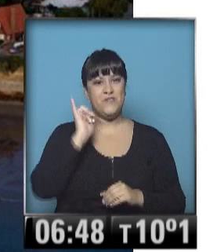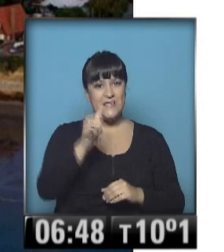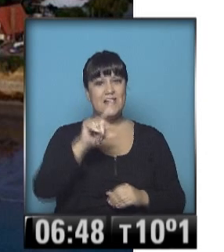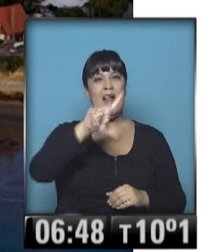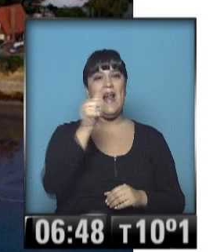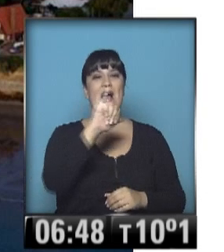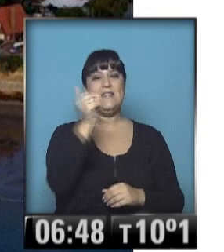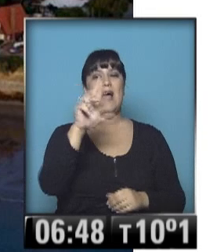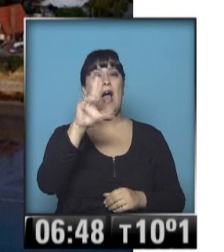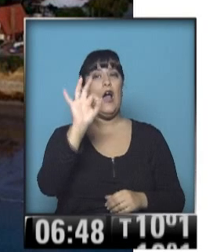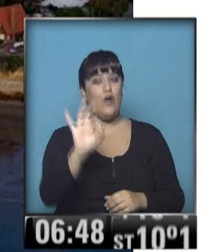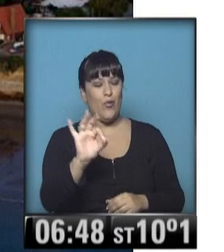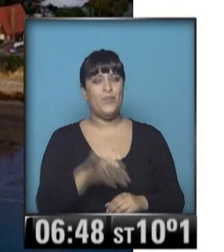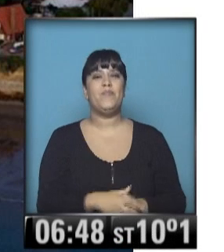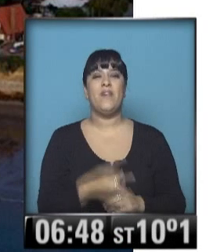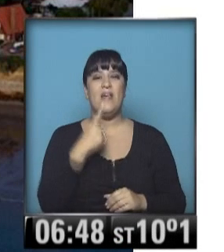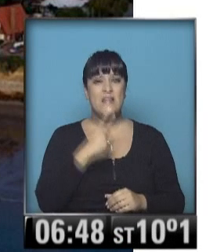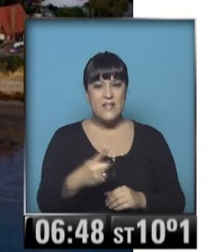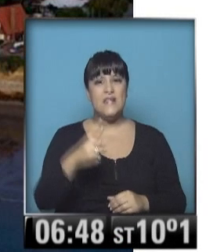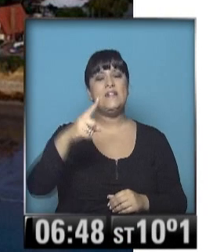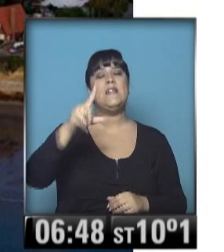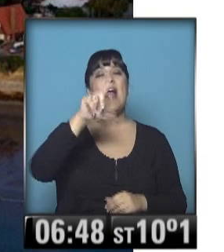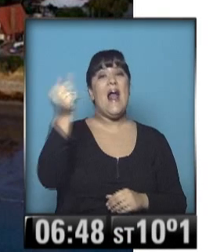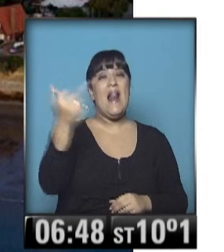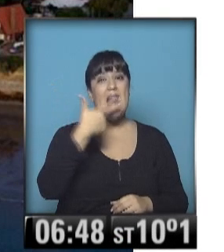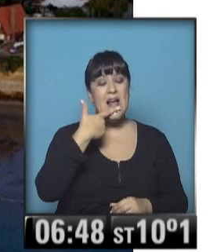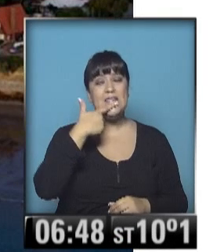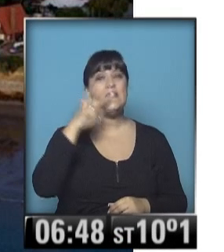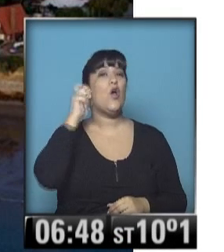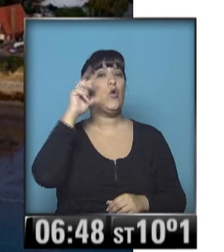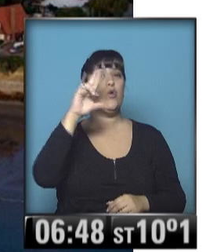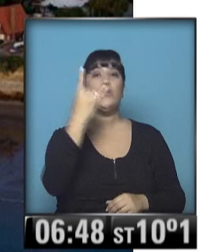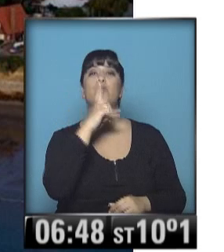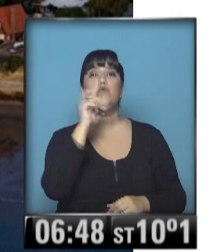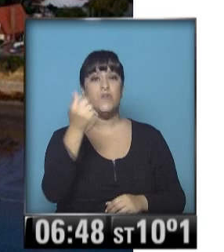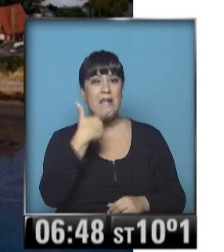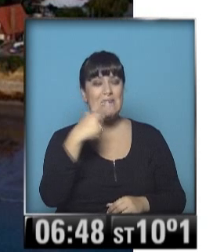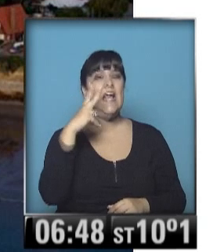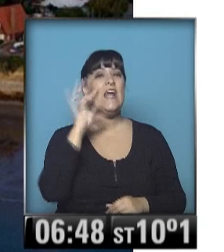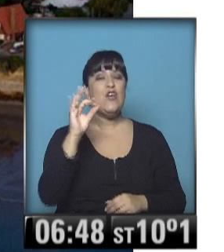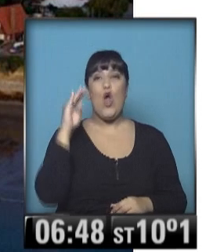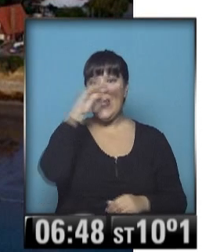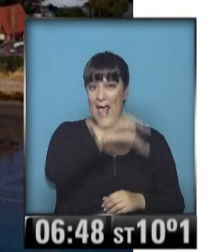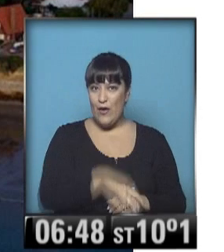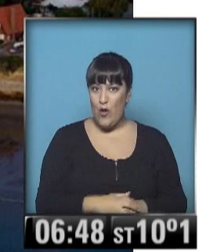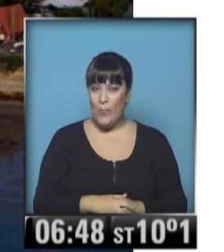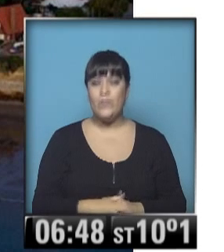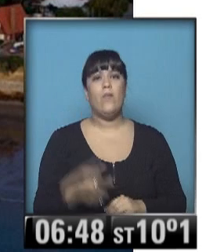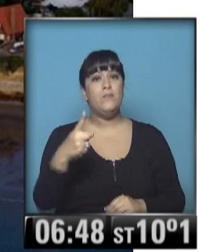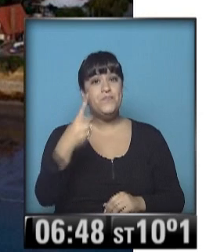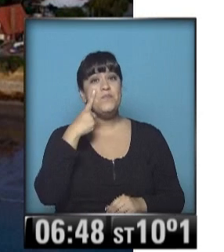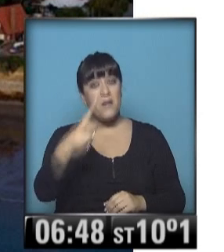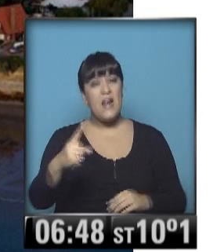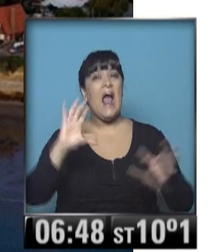Lázaro Escobar! Balneario Las Grutas. ¡Ay, Río Negro, el balneario! ¡Qué lindo! Vos sabés que tiene un